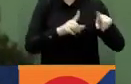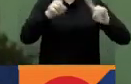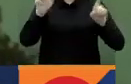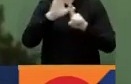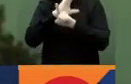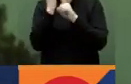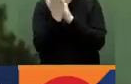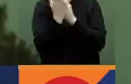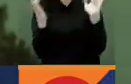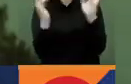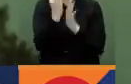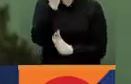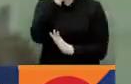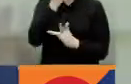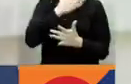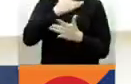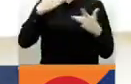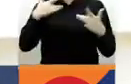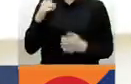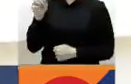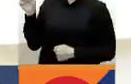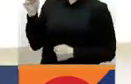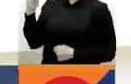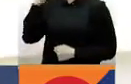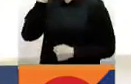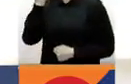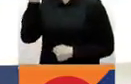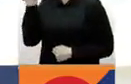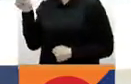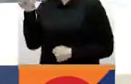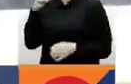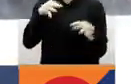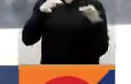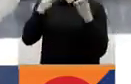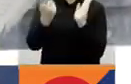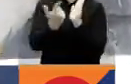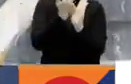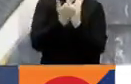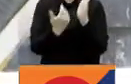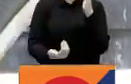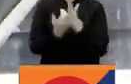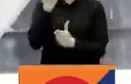un tema que aborda Antonina Canal en su primera publicación literaria.